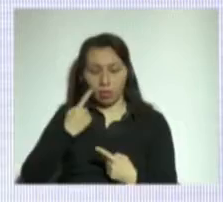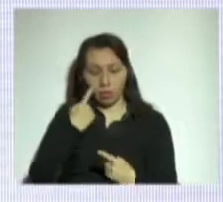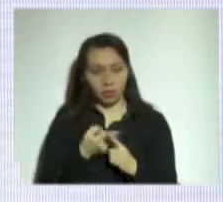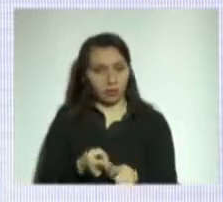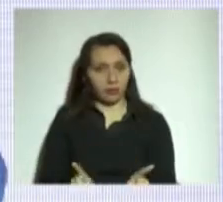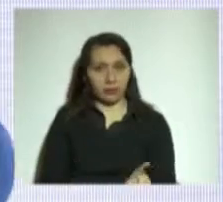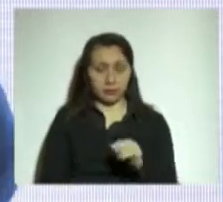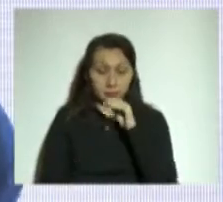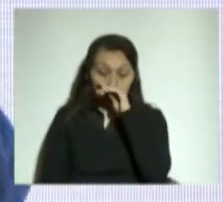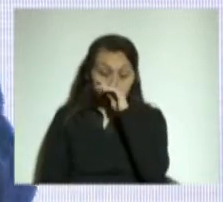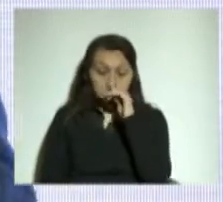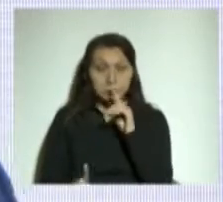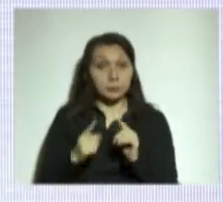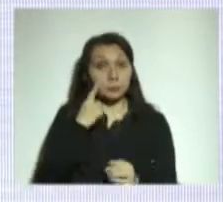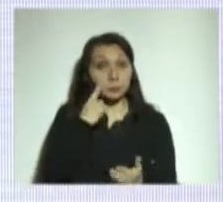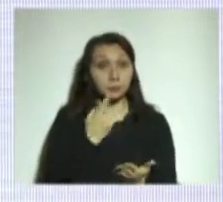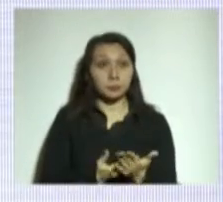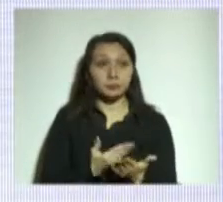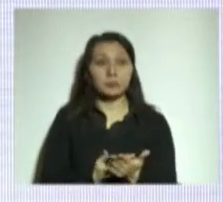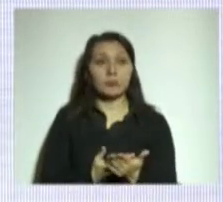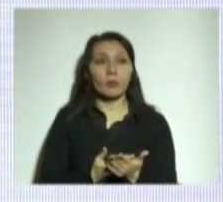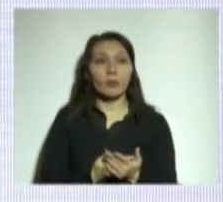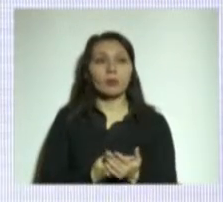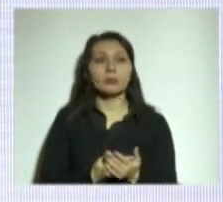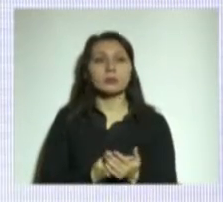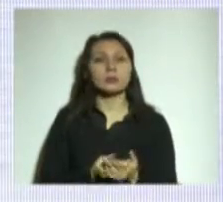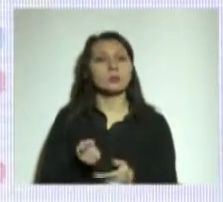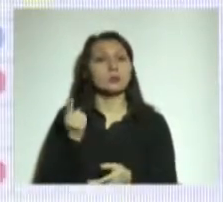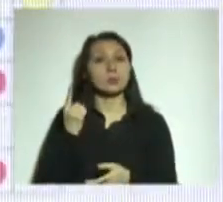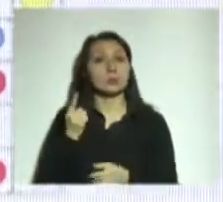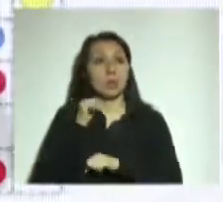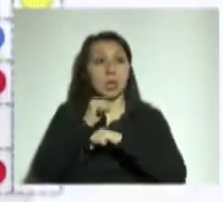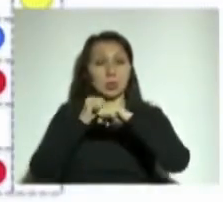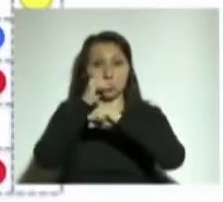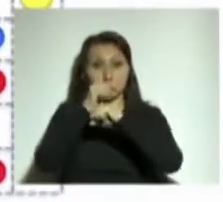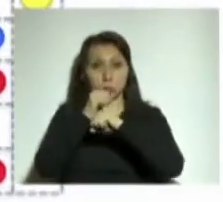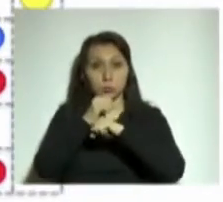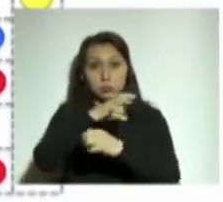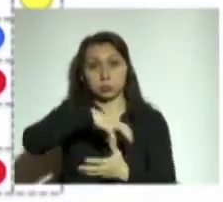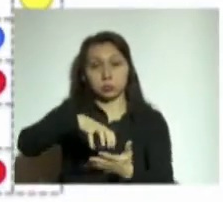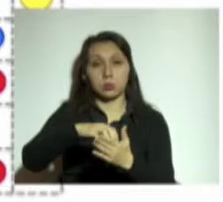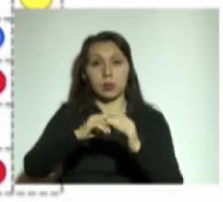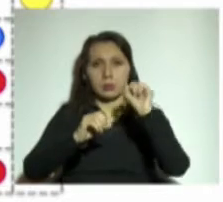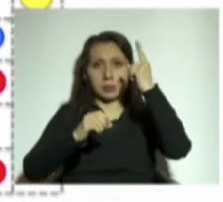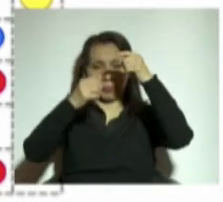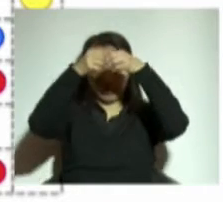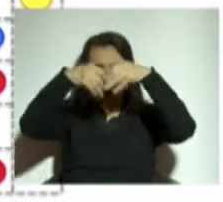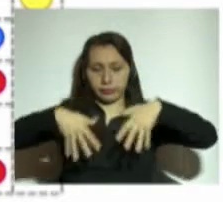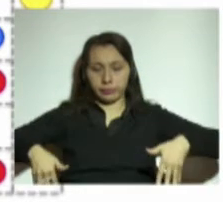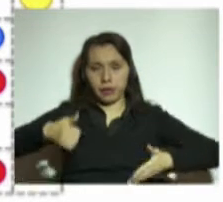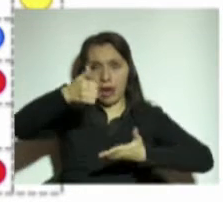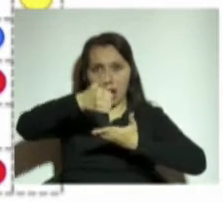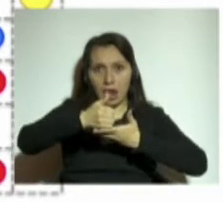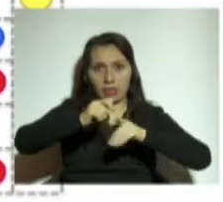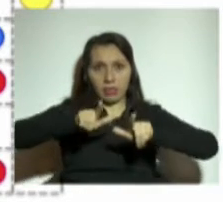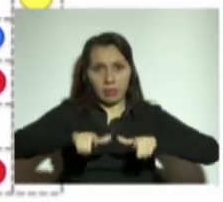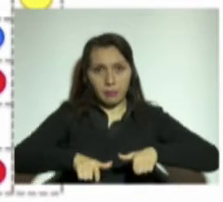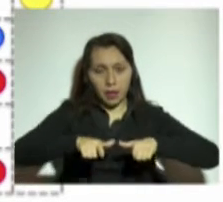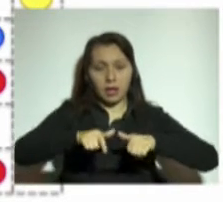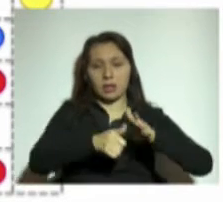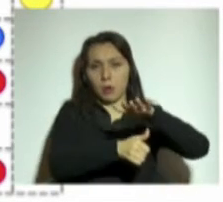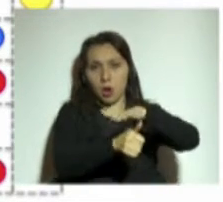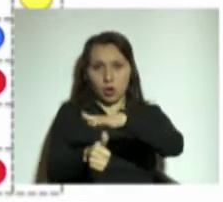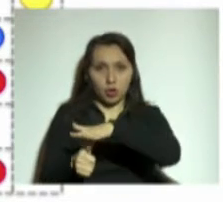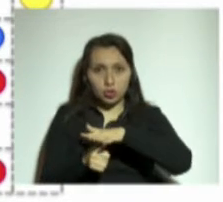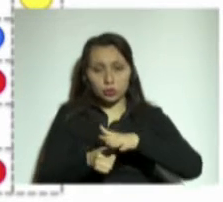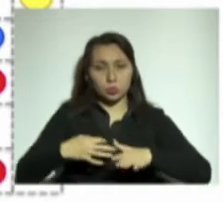ver. Y la prueba es que en una estructura urbana es una estructura jerárquica. El alcalde, sus departamentos, sus